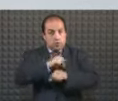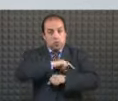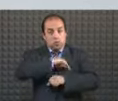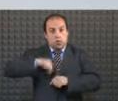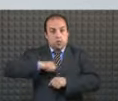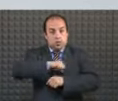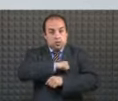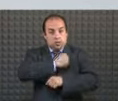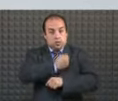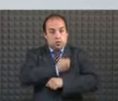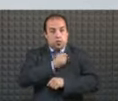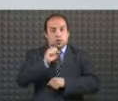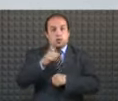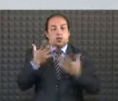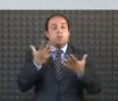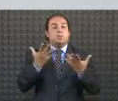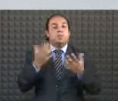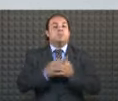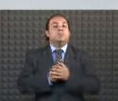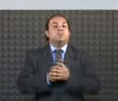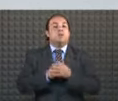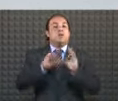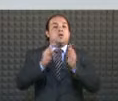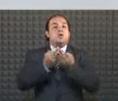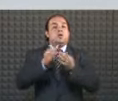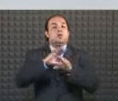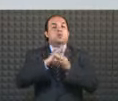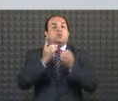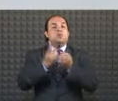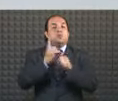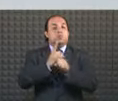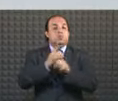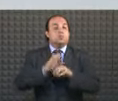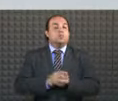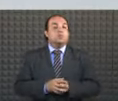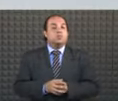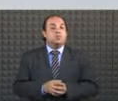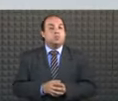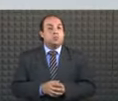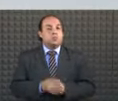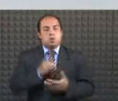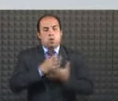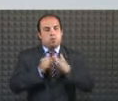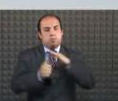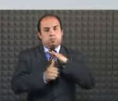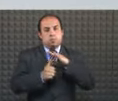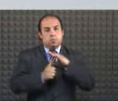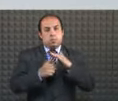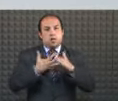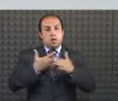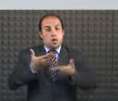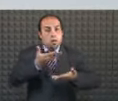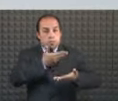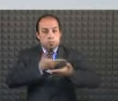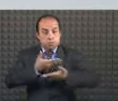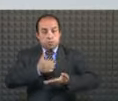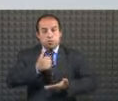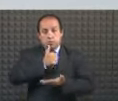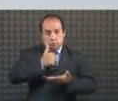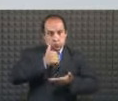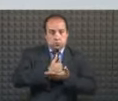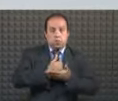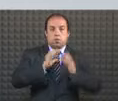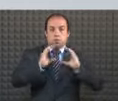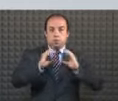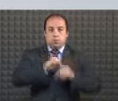lo hagamos de manera comunitaria, no solamente como algo aislado, sino también como parte de la vida comunitaria de nuestra ciudad.